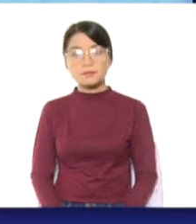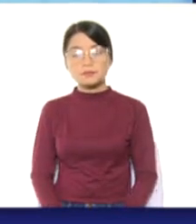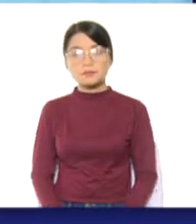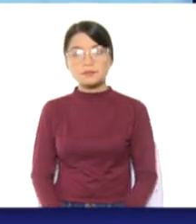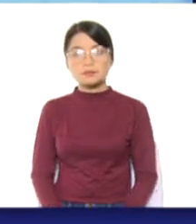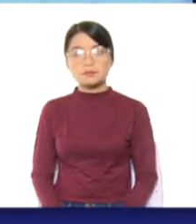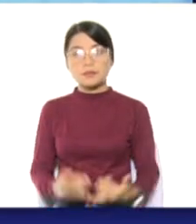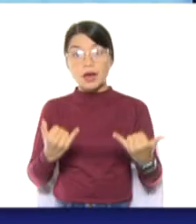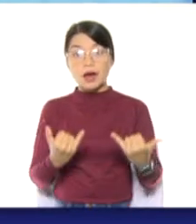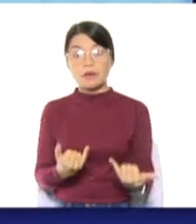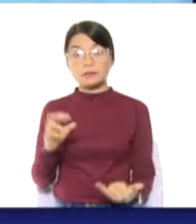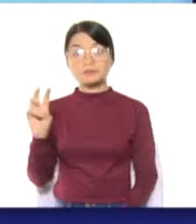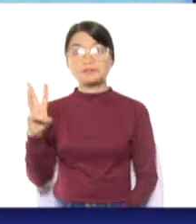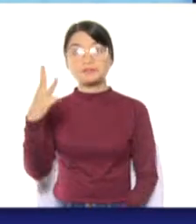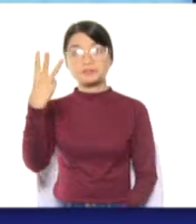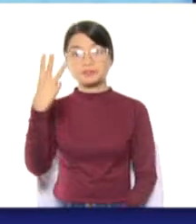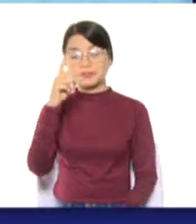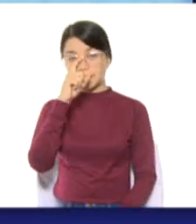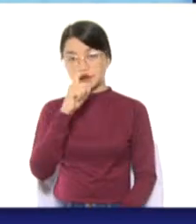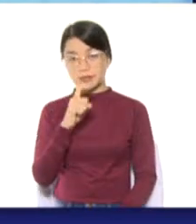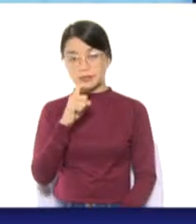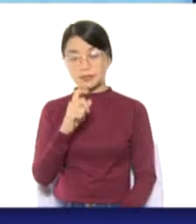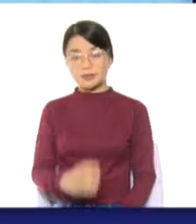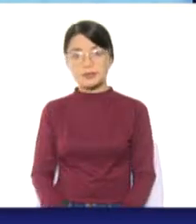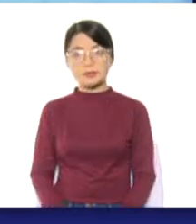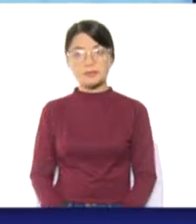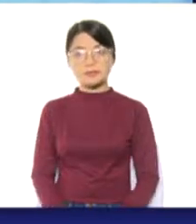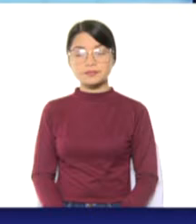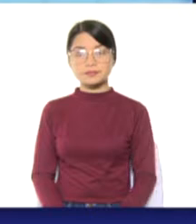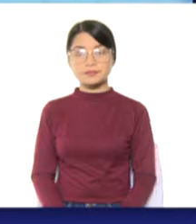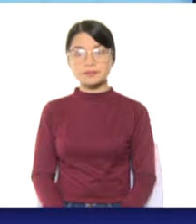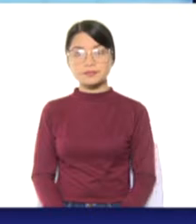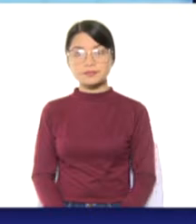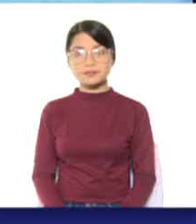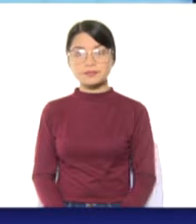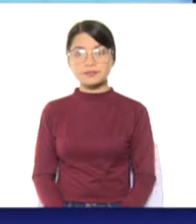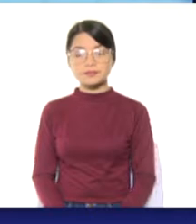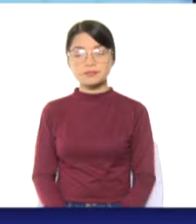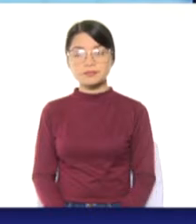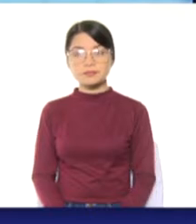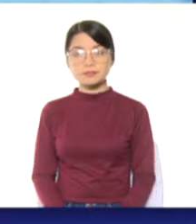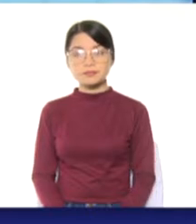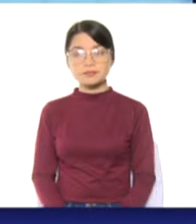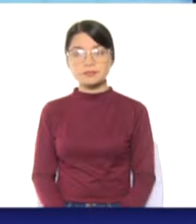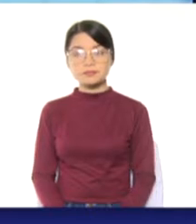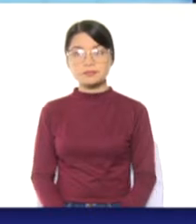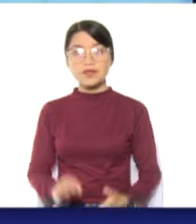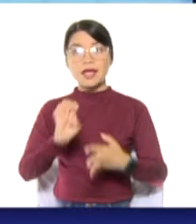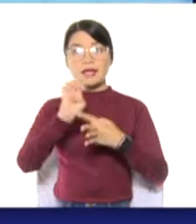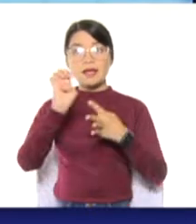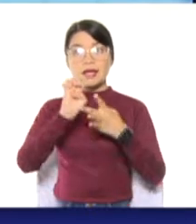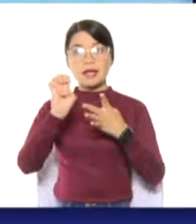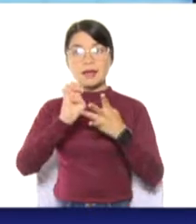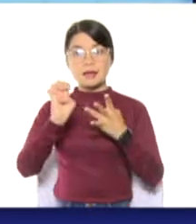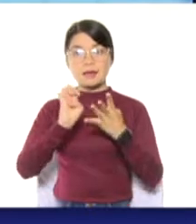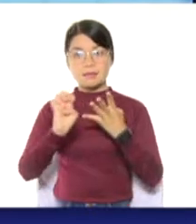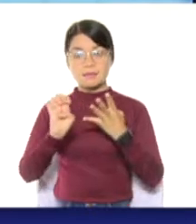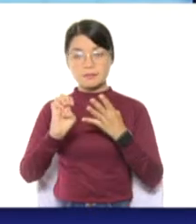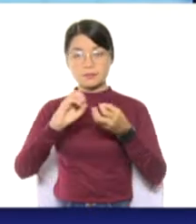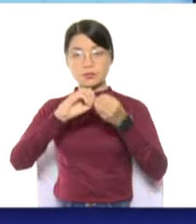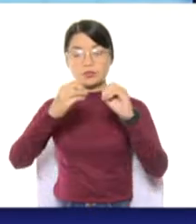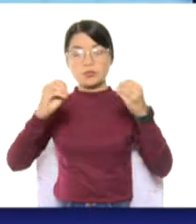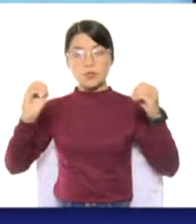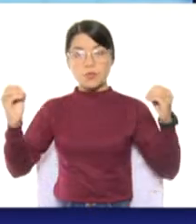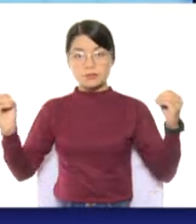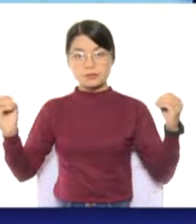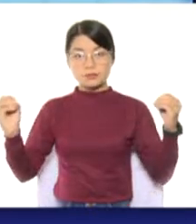tercer año. En tercer año vamos a hablar de lo que serían los elementos de la oración. En este caso